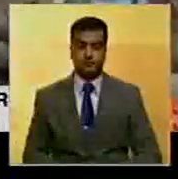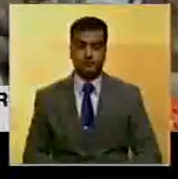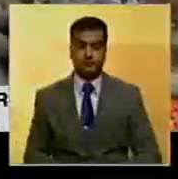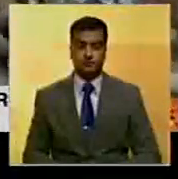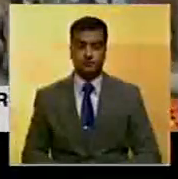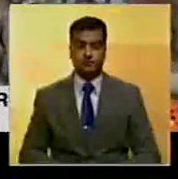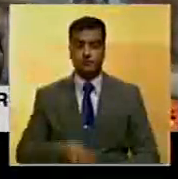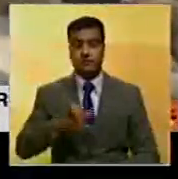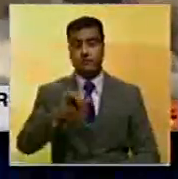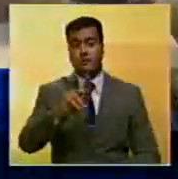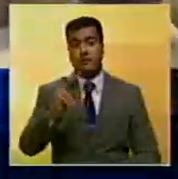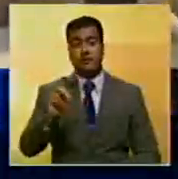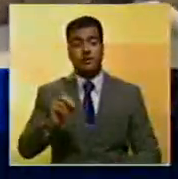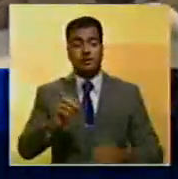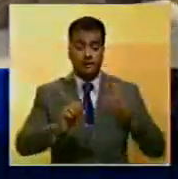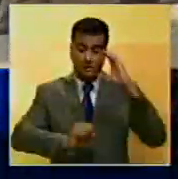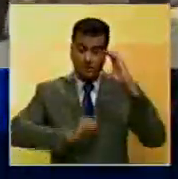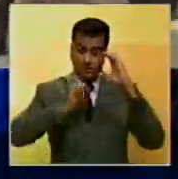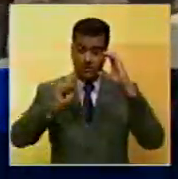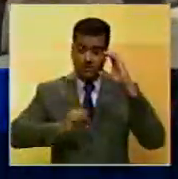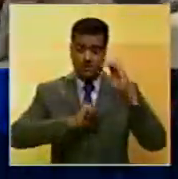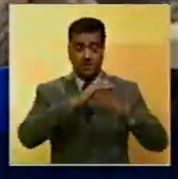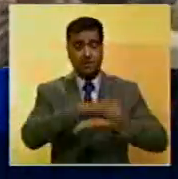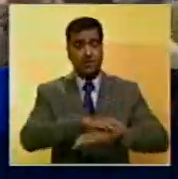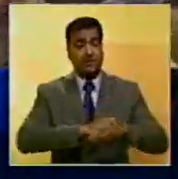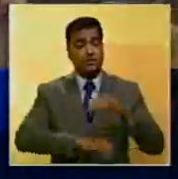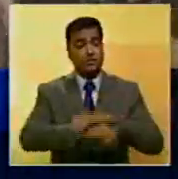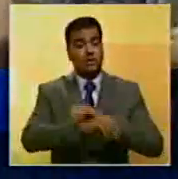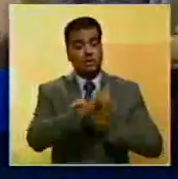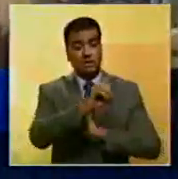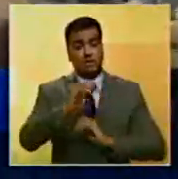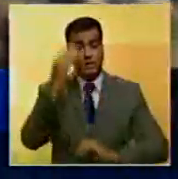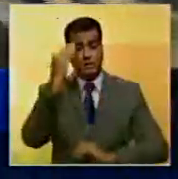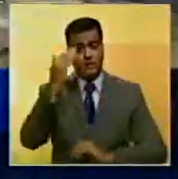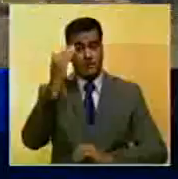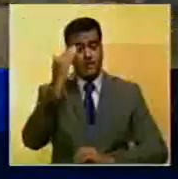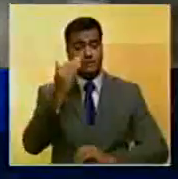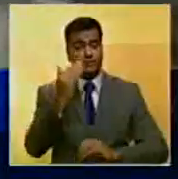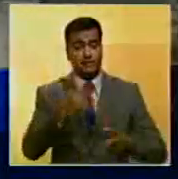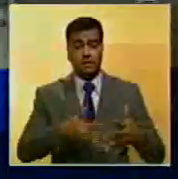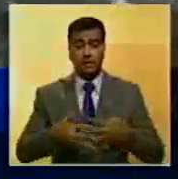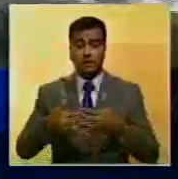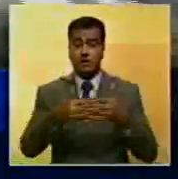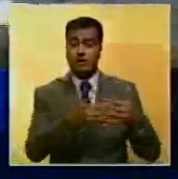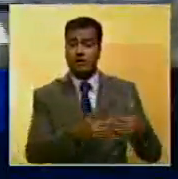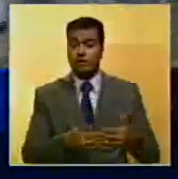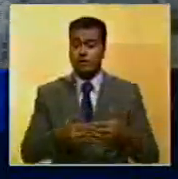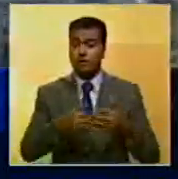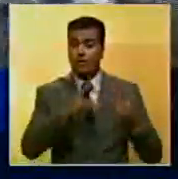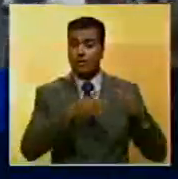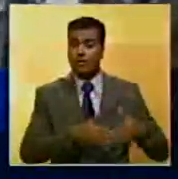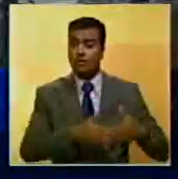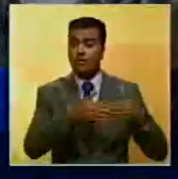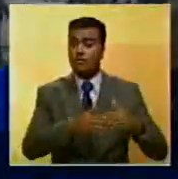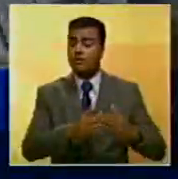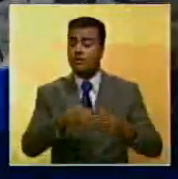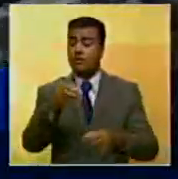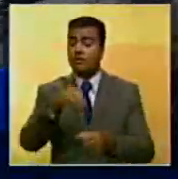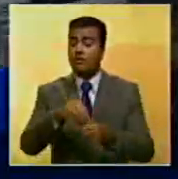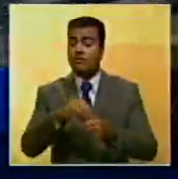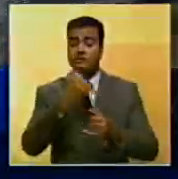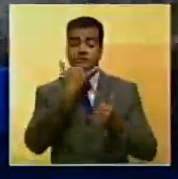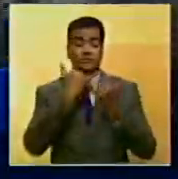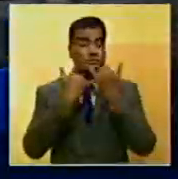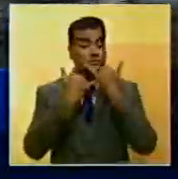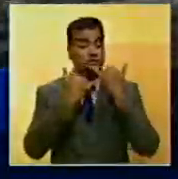Irán divulgó el video del momento de la detención de 10 marines de Estados Unidos que iban a bordo de dos barcos que entraron por error a